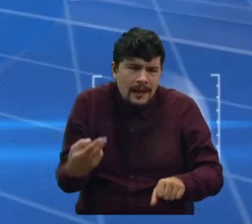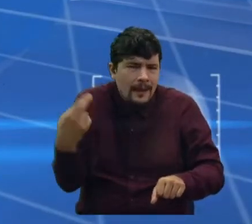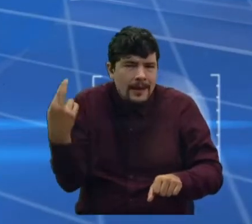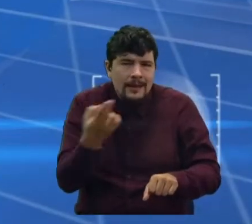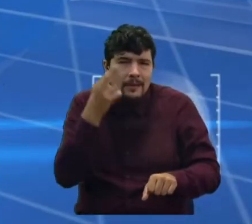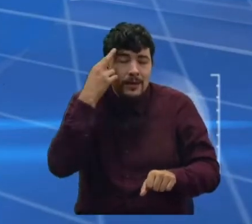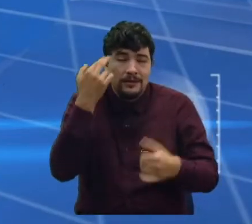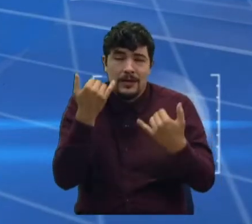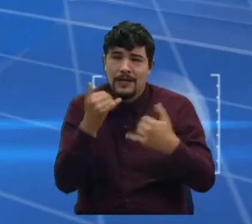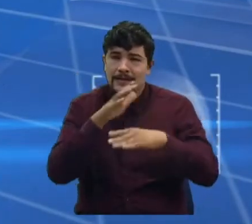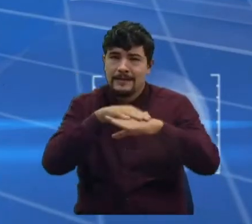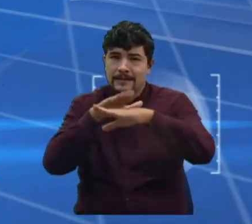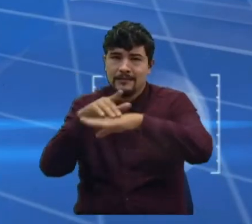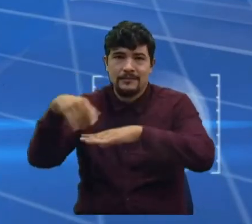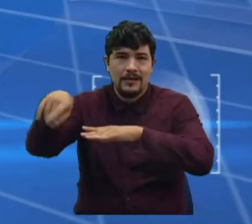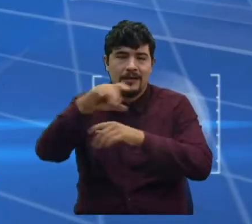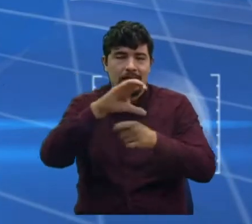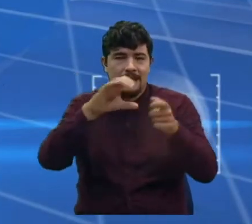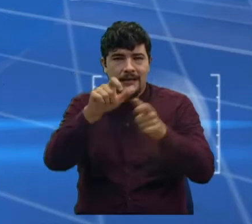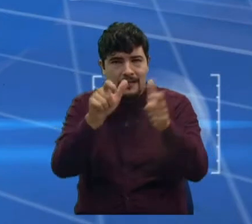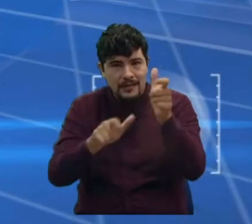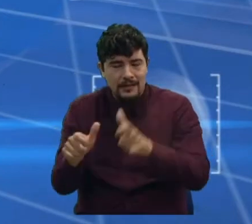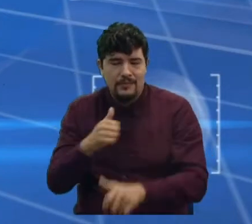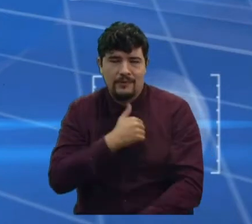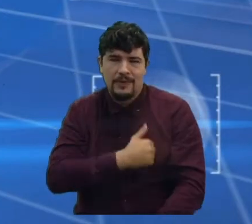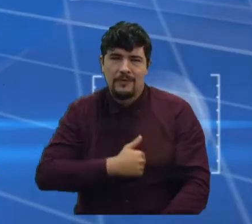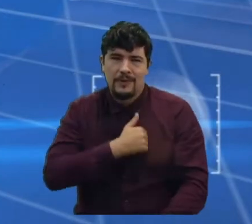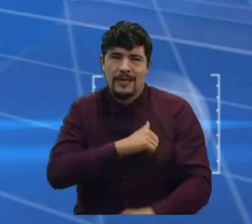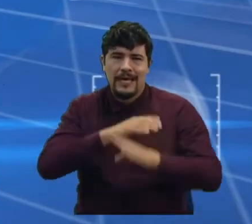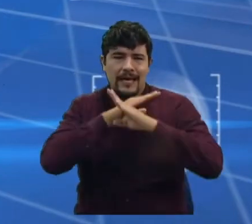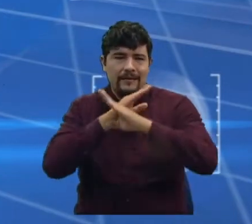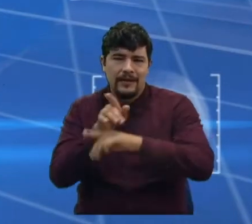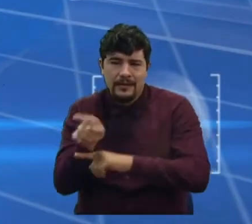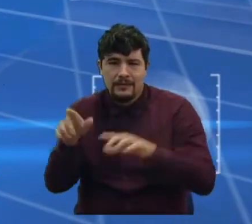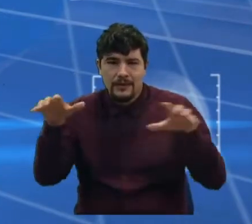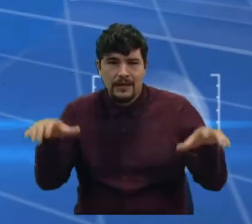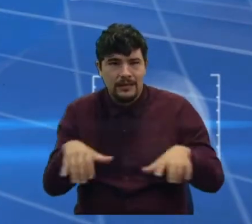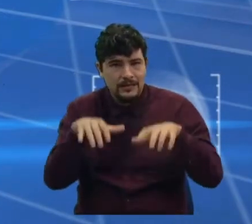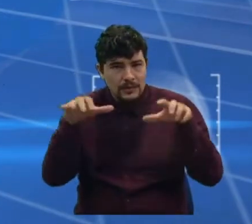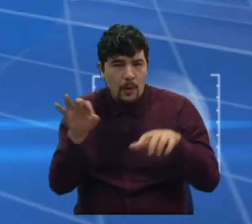hacemos en este momento el llamado a la ciudadanía que evite todo este tipo de actos, de